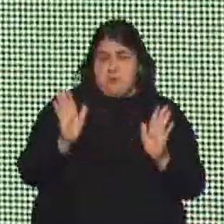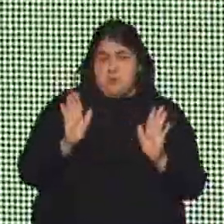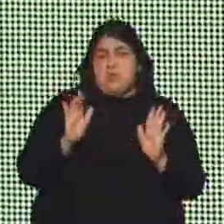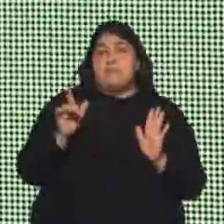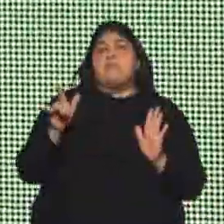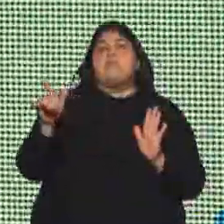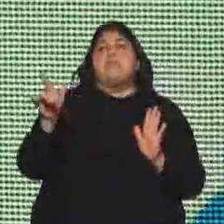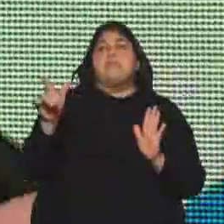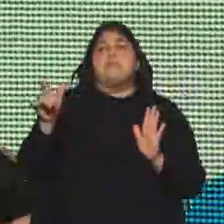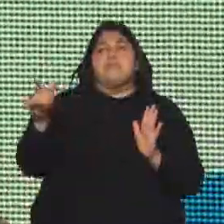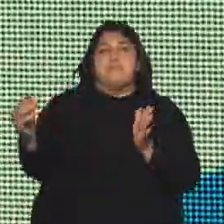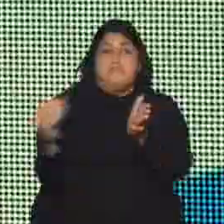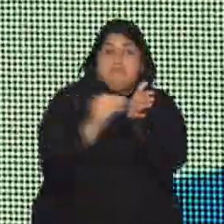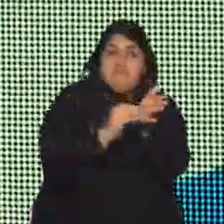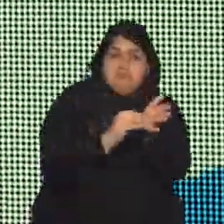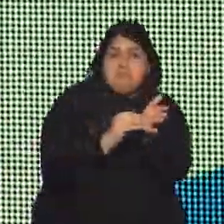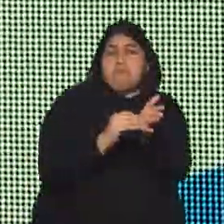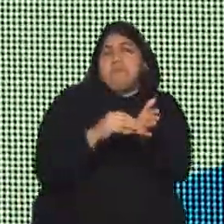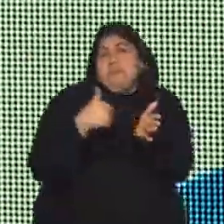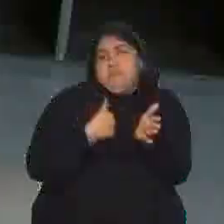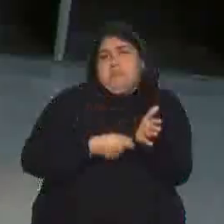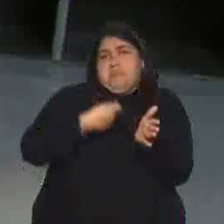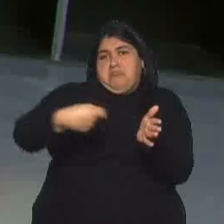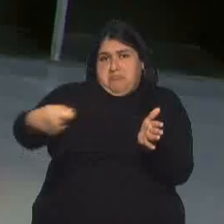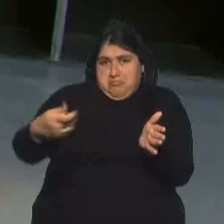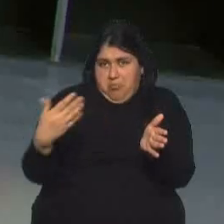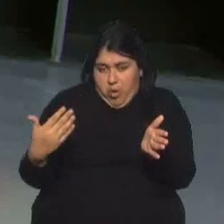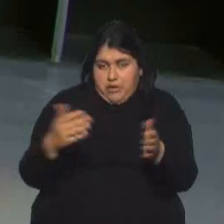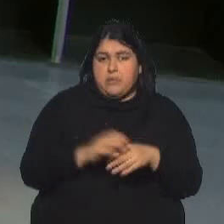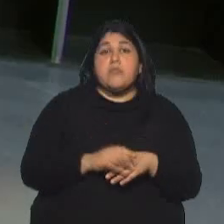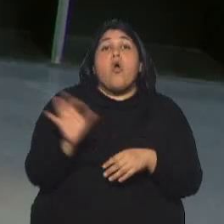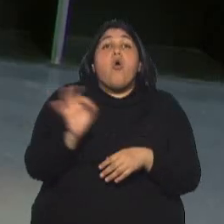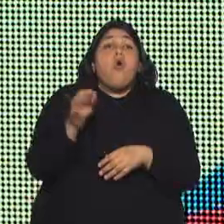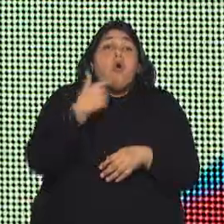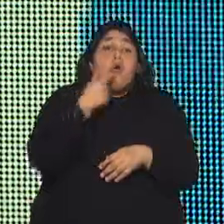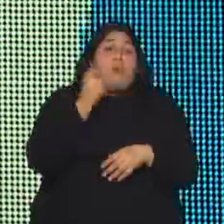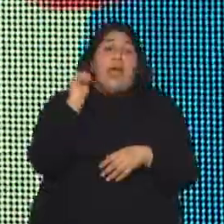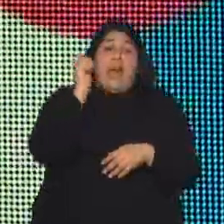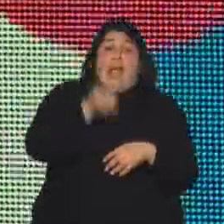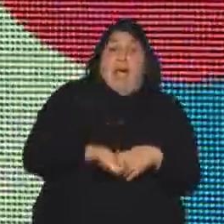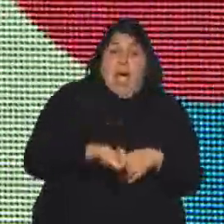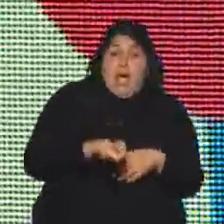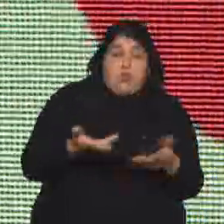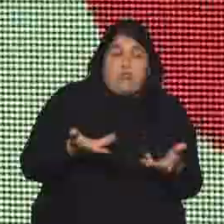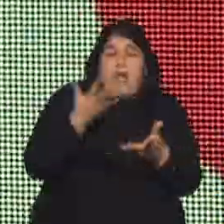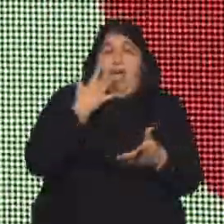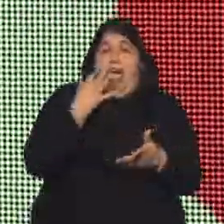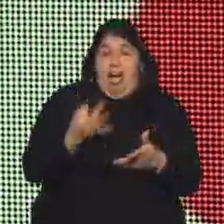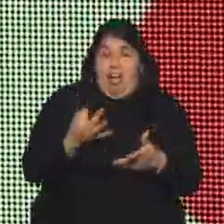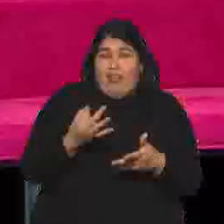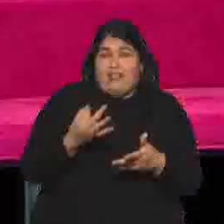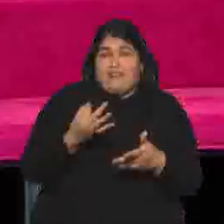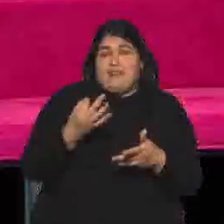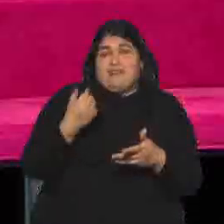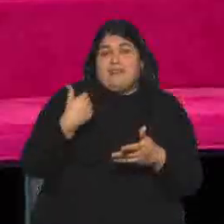el cupo, obviamente vos se lo terminás pagando, pero por ahí te quiere hacer un regalo, suponete, ¿entendés? Entonces, pagame un buen regalo la